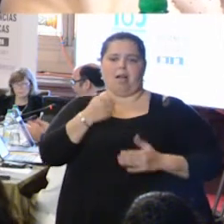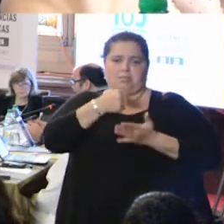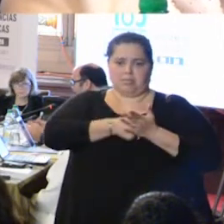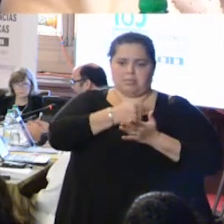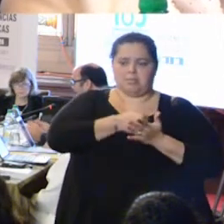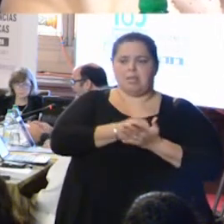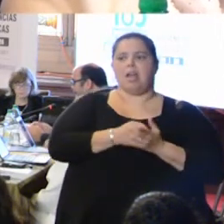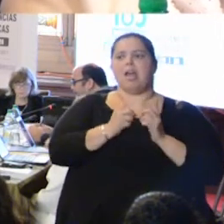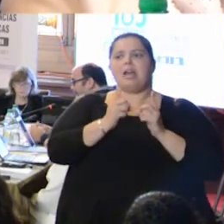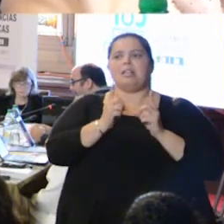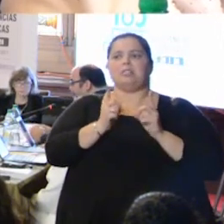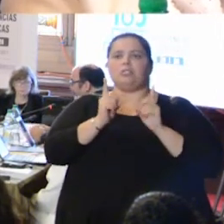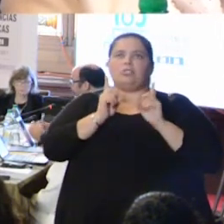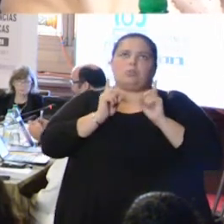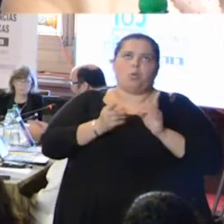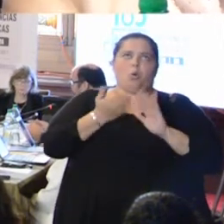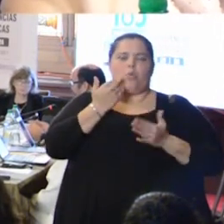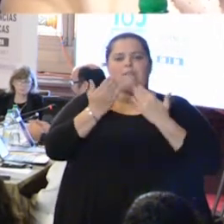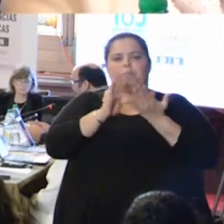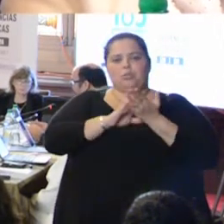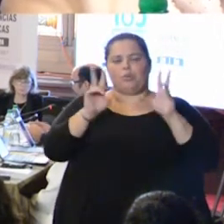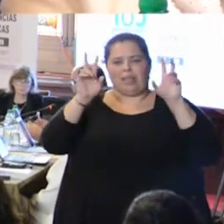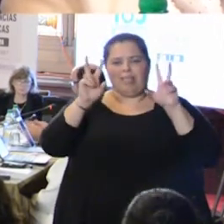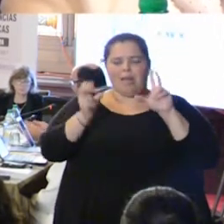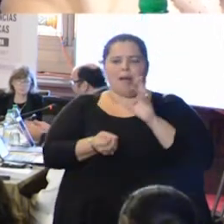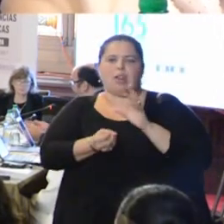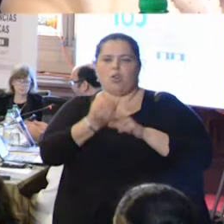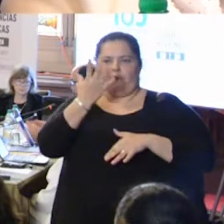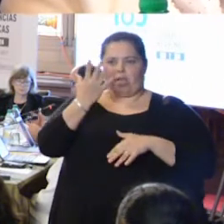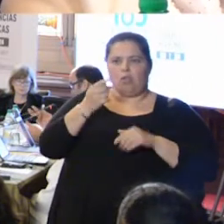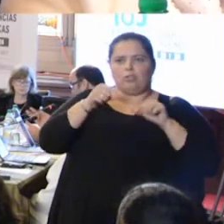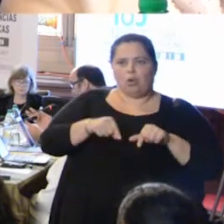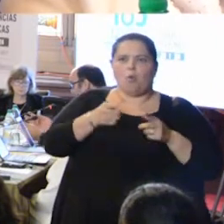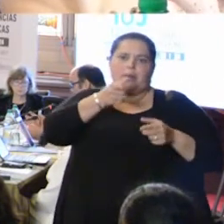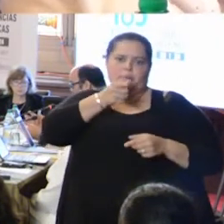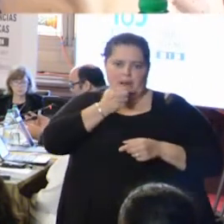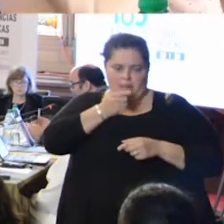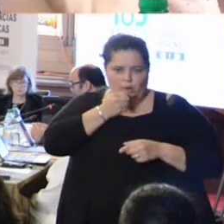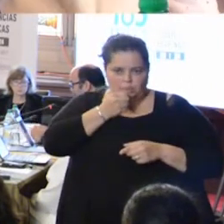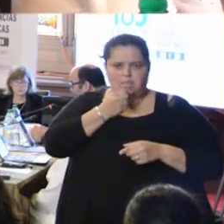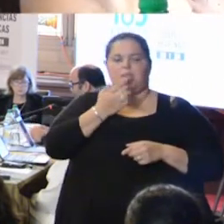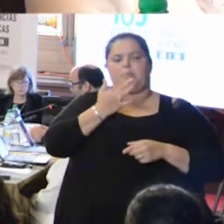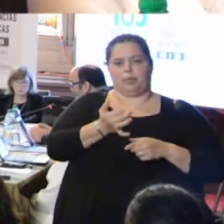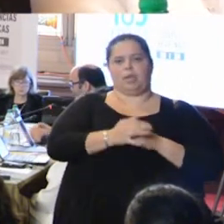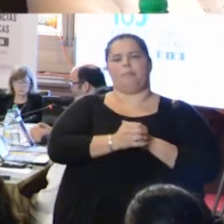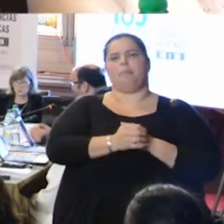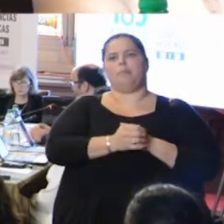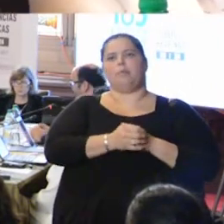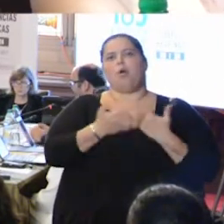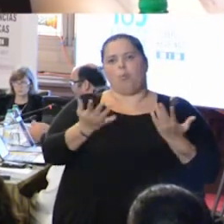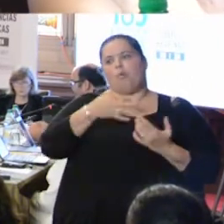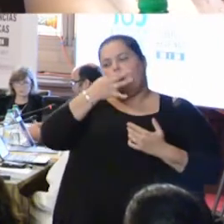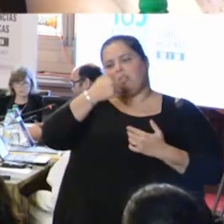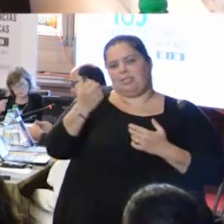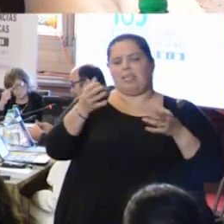se tocan temas que resultan novedosos para los cuerpos de policía, como lo menciona el delegado de la Defensoría del